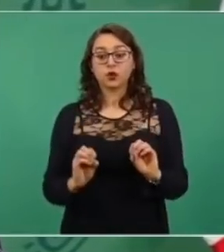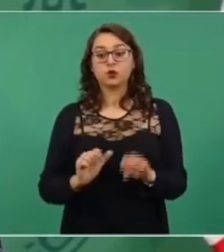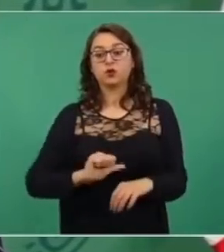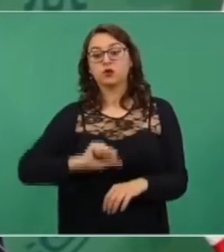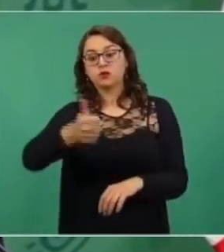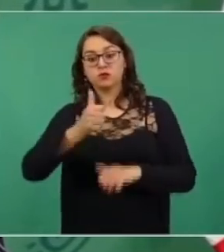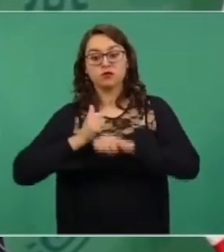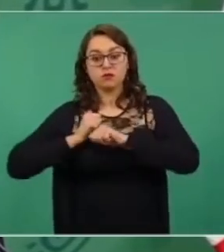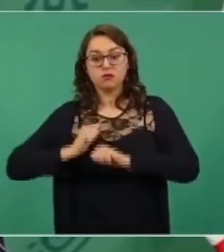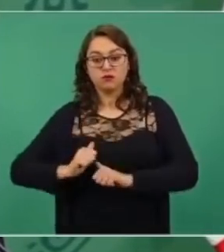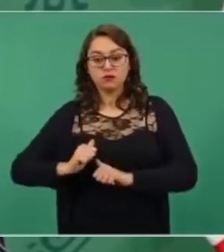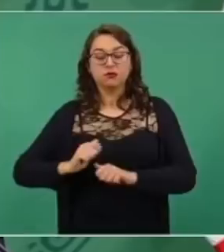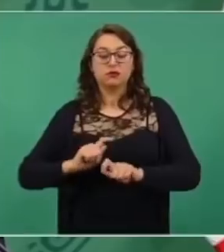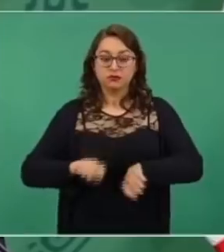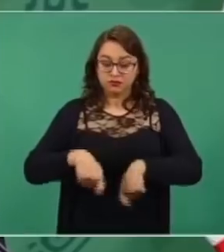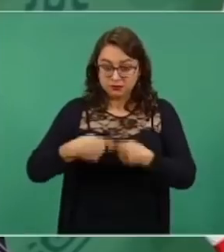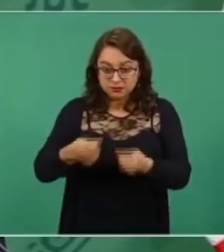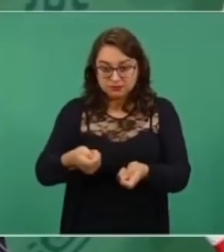hegemónicos.